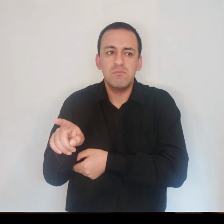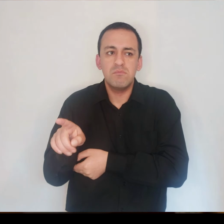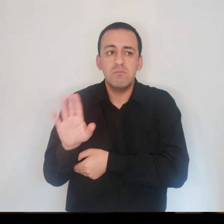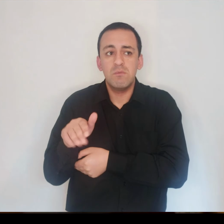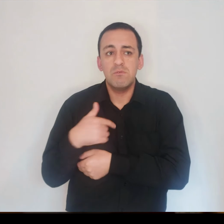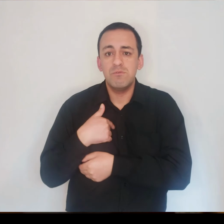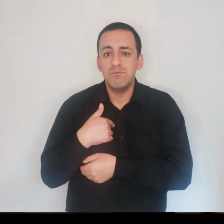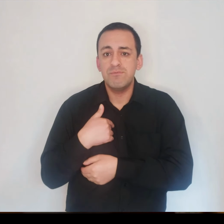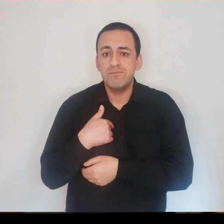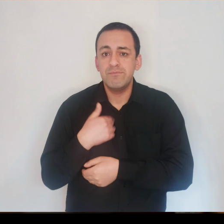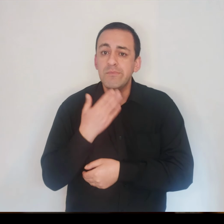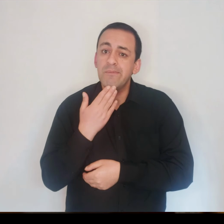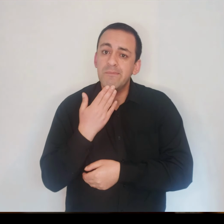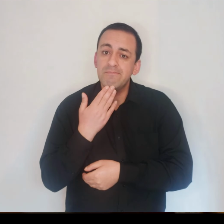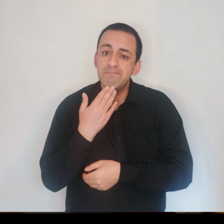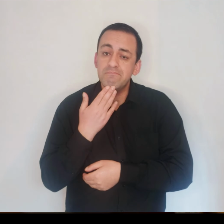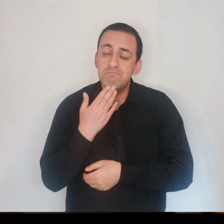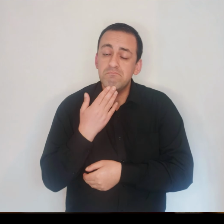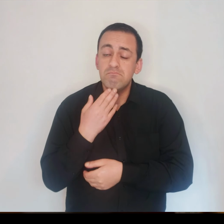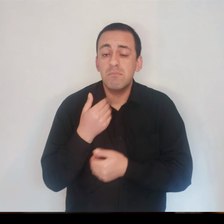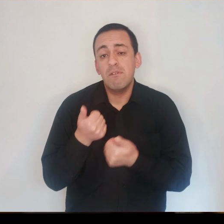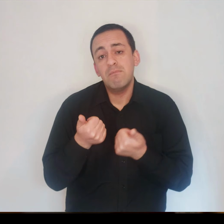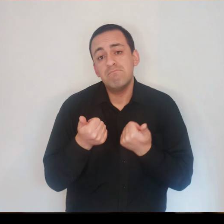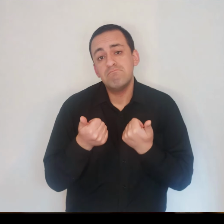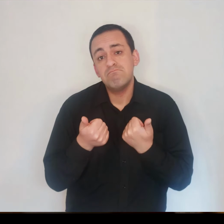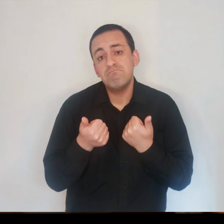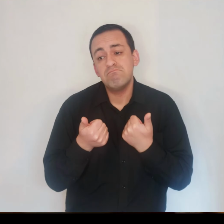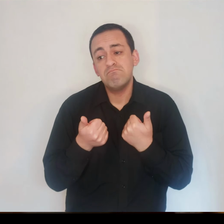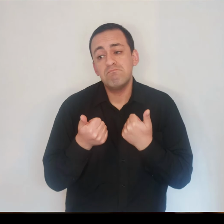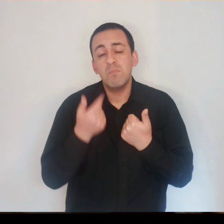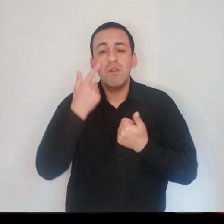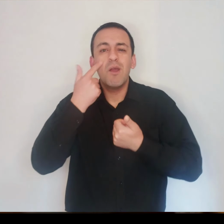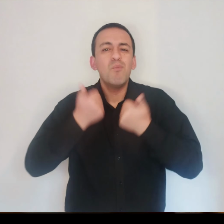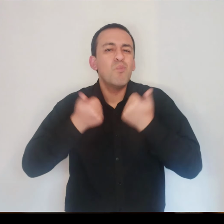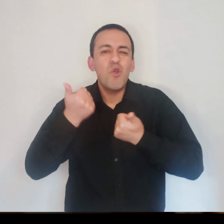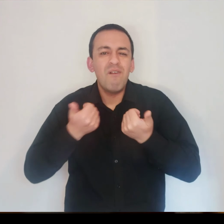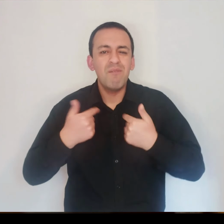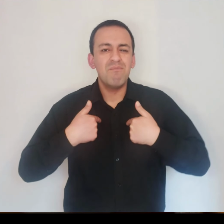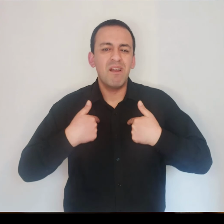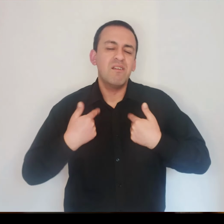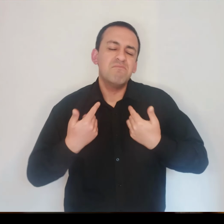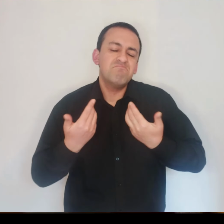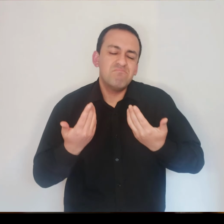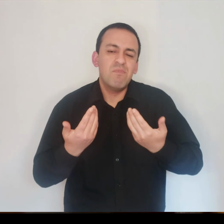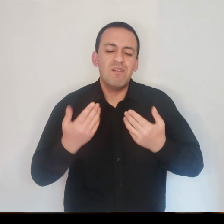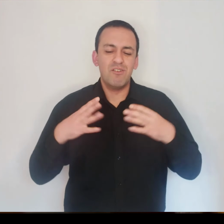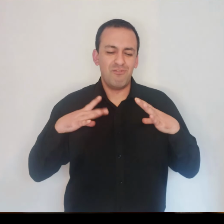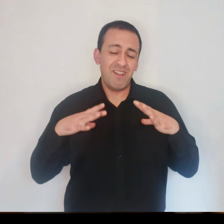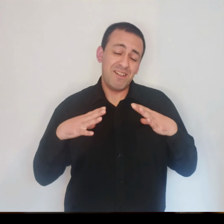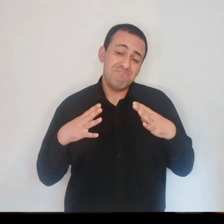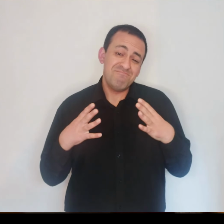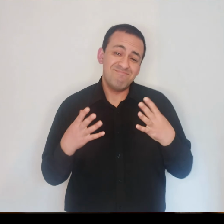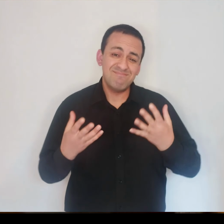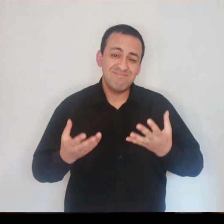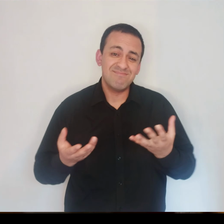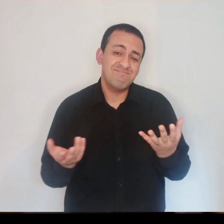¿Cómo lo hable yo? Eso está bien. Las pruebas son para lo que nacimos, nos hacen felices a los conejos.